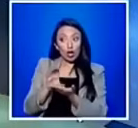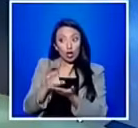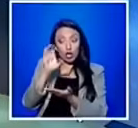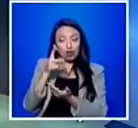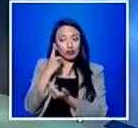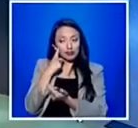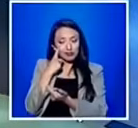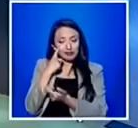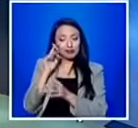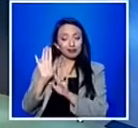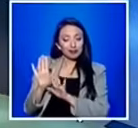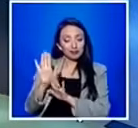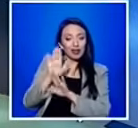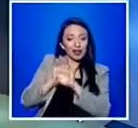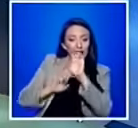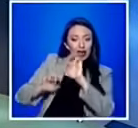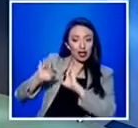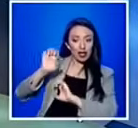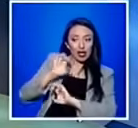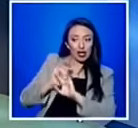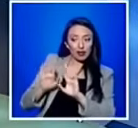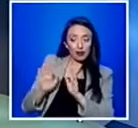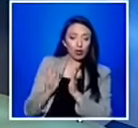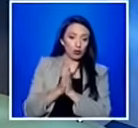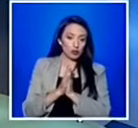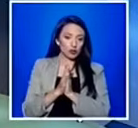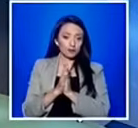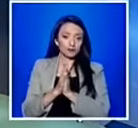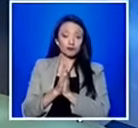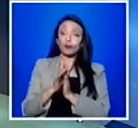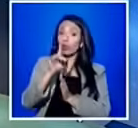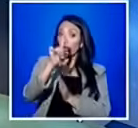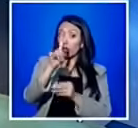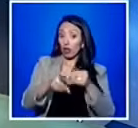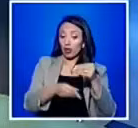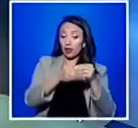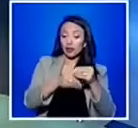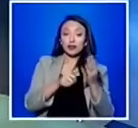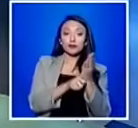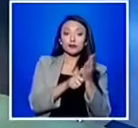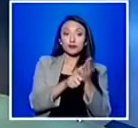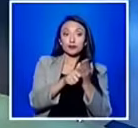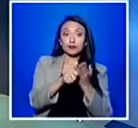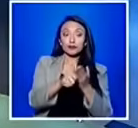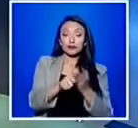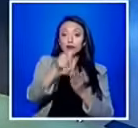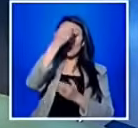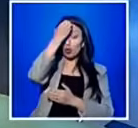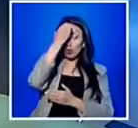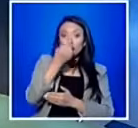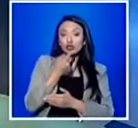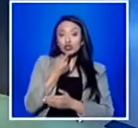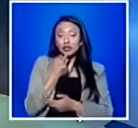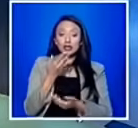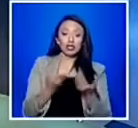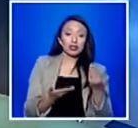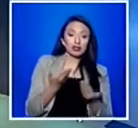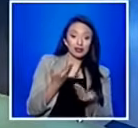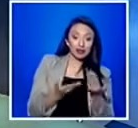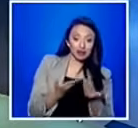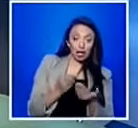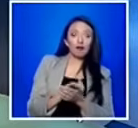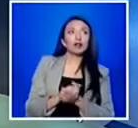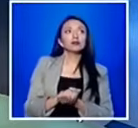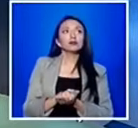educativos. Eso está precisamente... Que es algo que se debate. Sí, en análisis incluso la ministra de Educación había mencionado que hay otras opciones, como por ejemplo